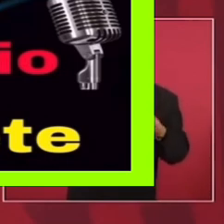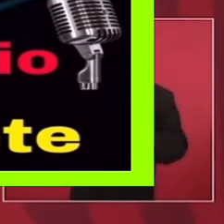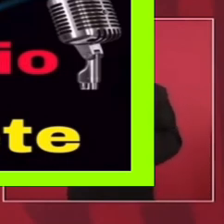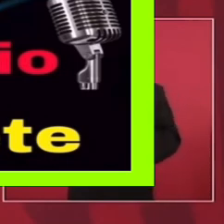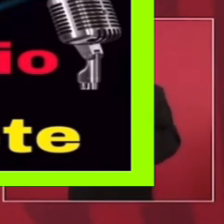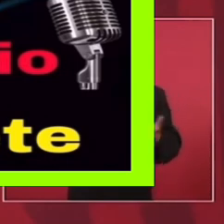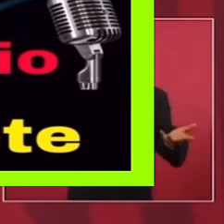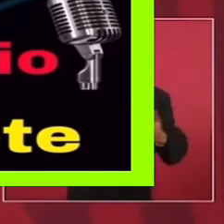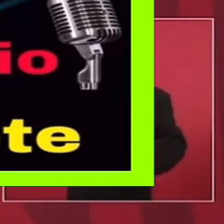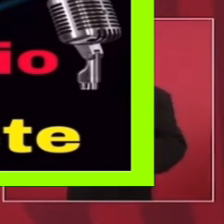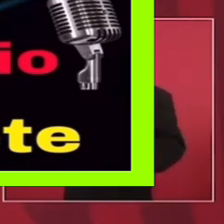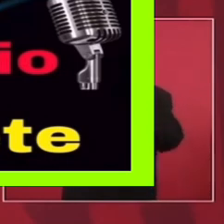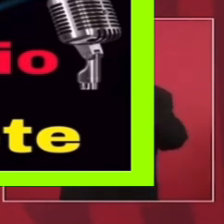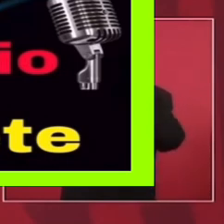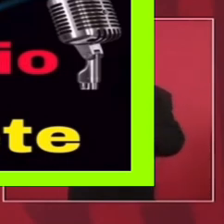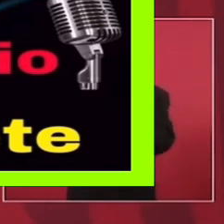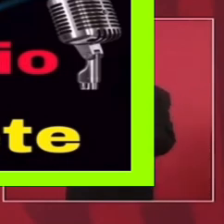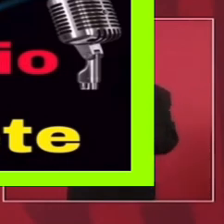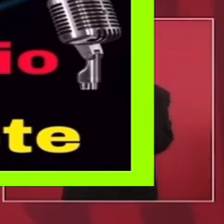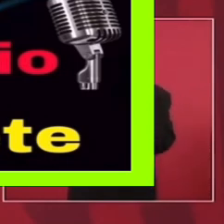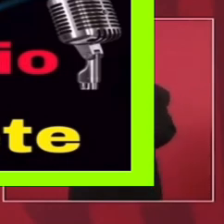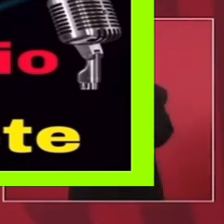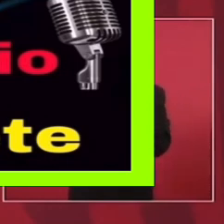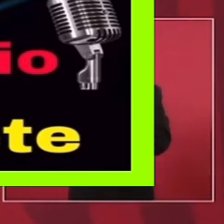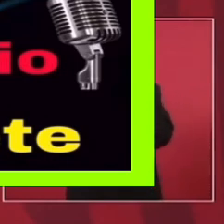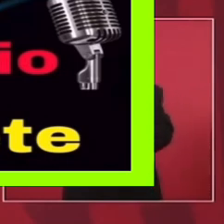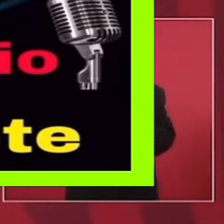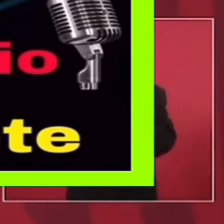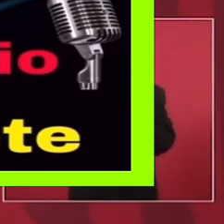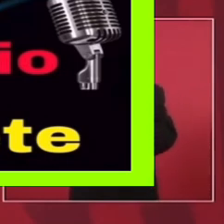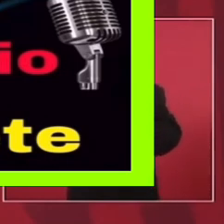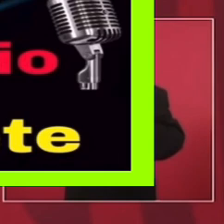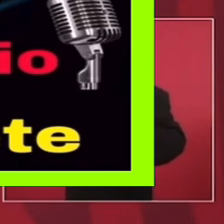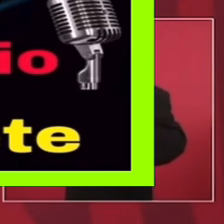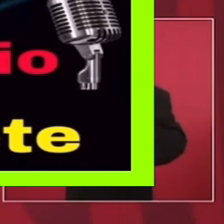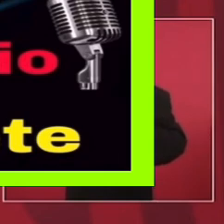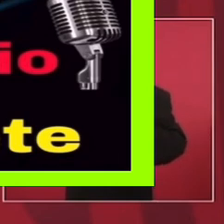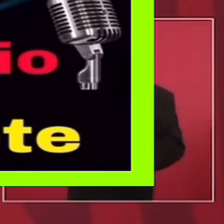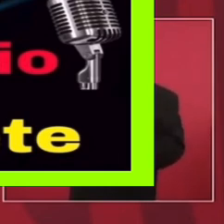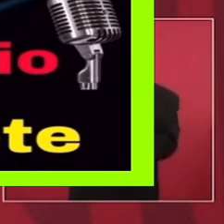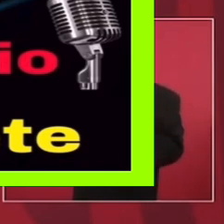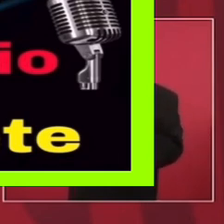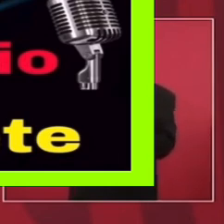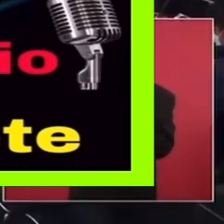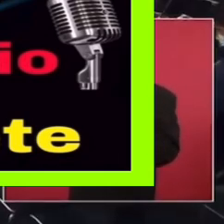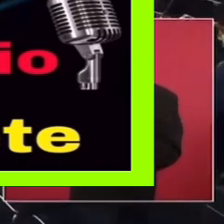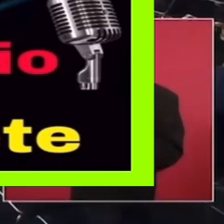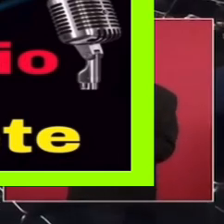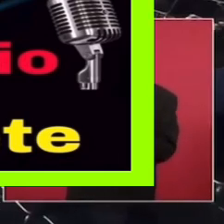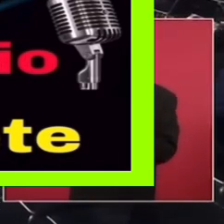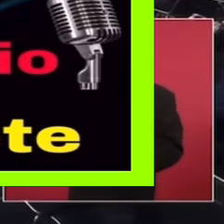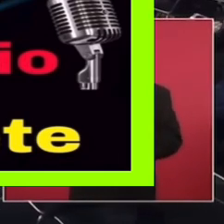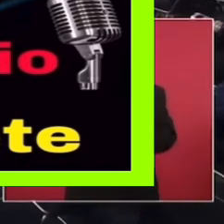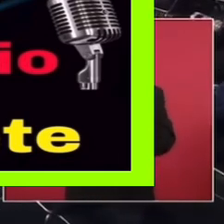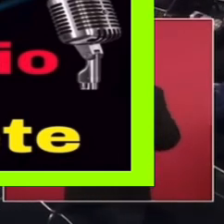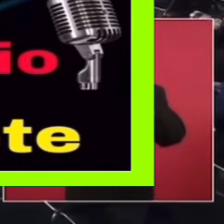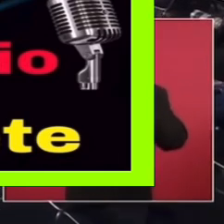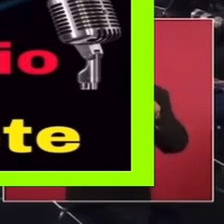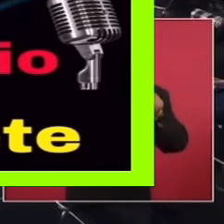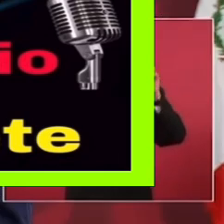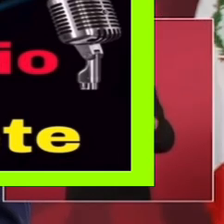le va a seguir otro. El Adán Augusto también lo va a quemar. Y el último va a dejar a la anoréxica, al